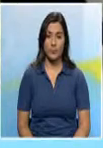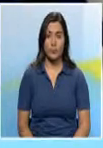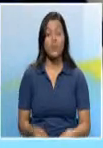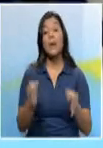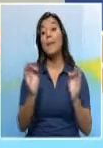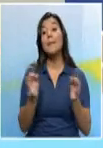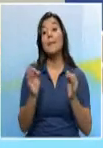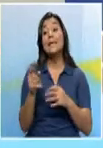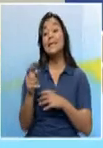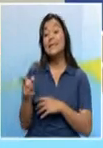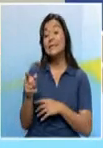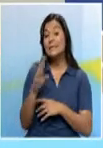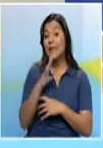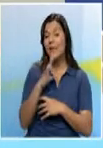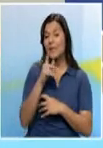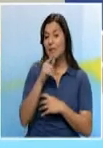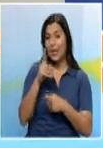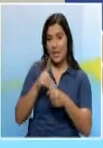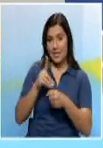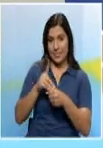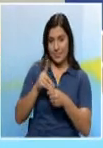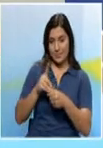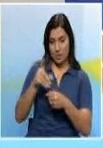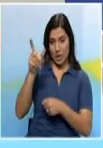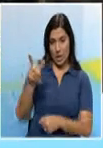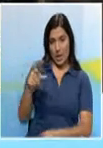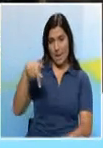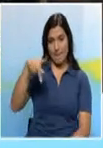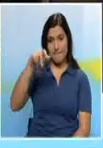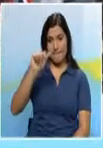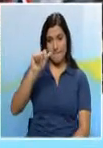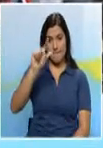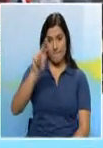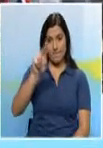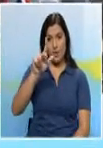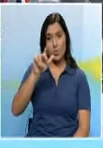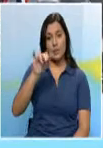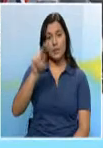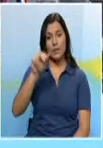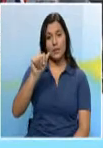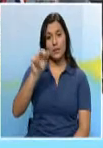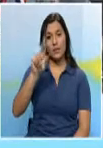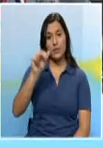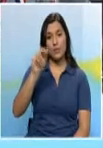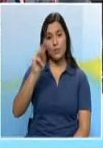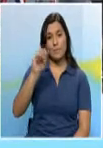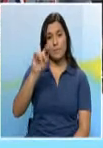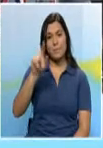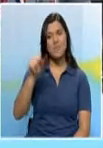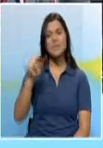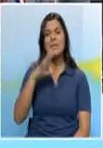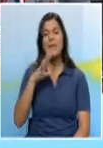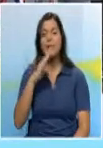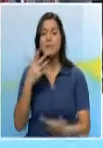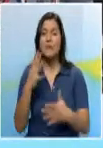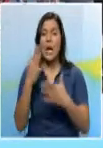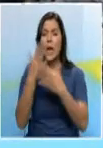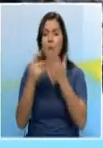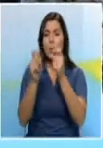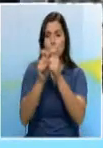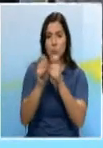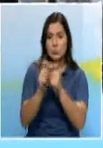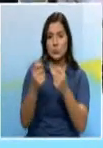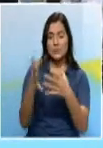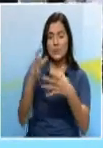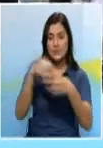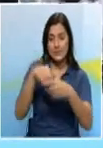Bien, estas son las declaraciones de la diputada Paulina Ramírez, hablando acerca de los puntos que más o menos ya han ido incluyendo